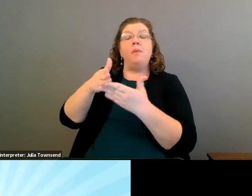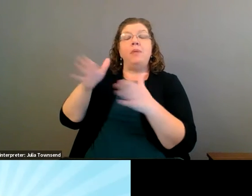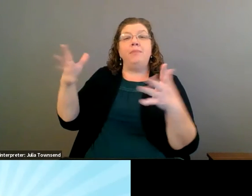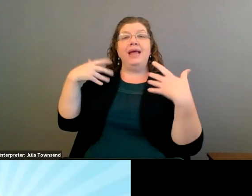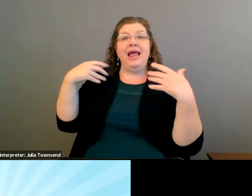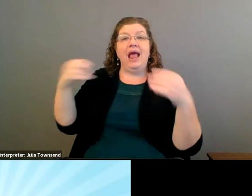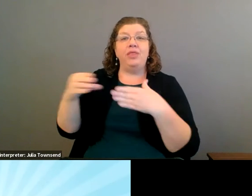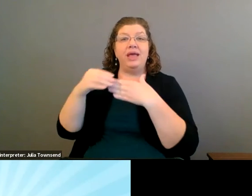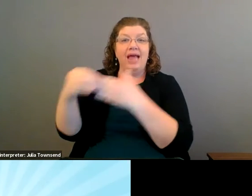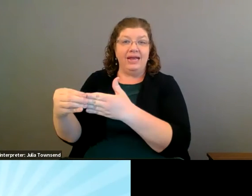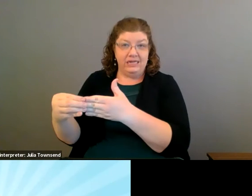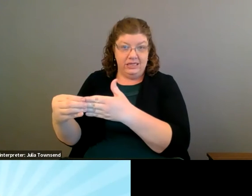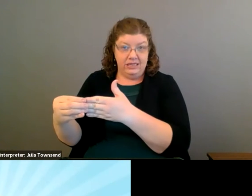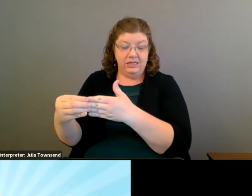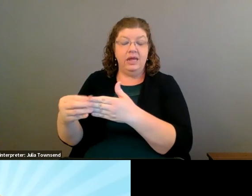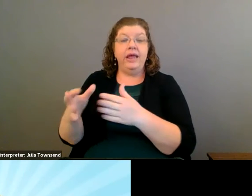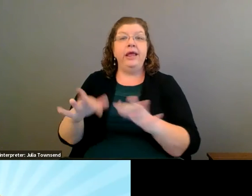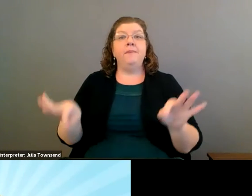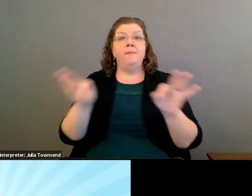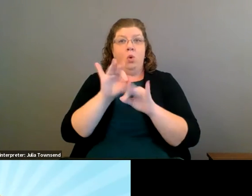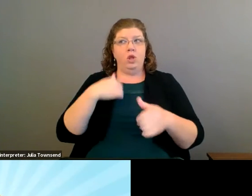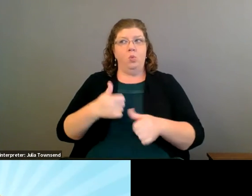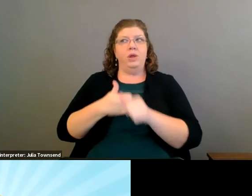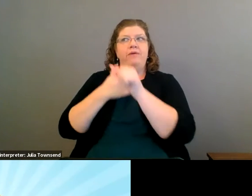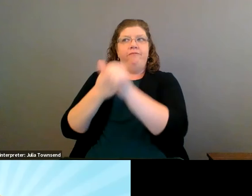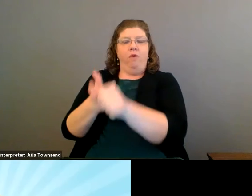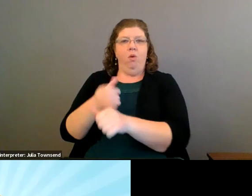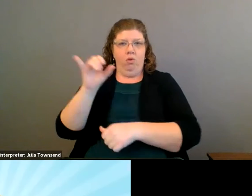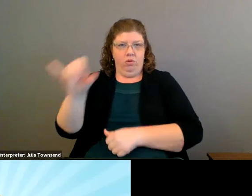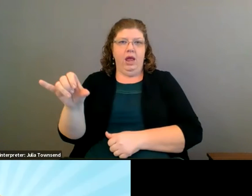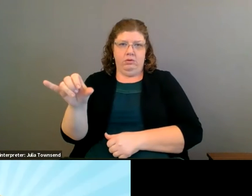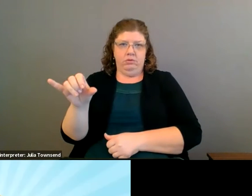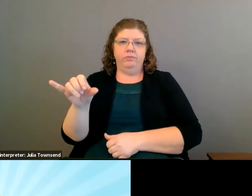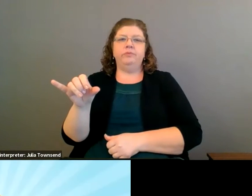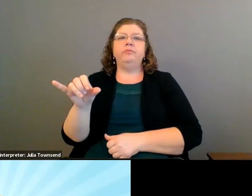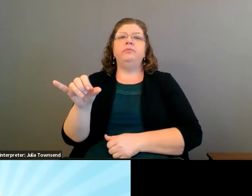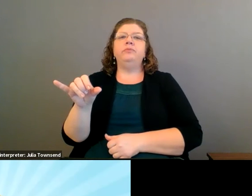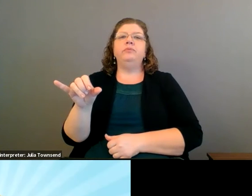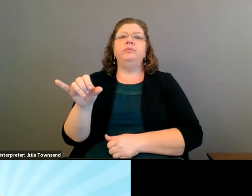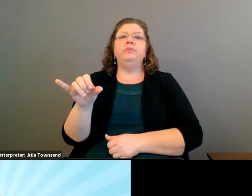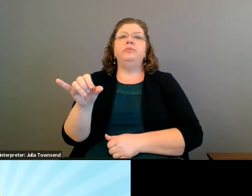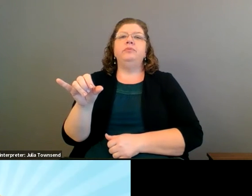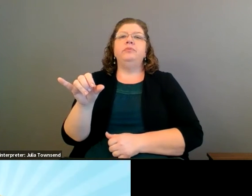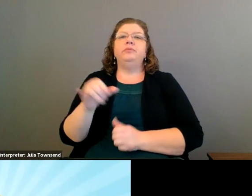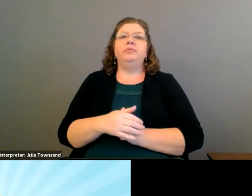de California. Es importante que nosotros también sigamos estas reglas.